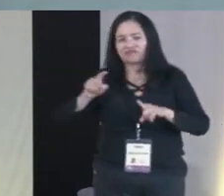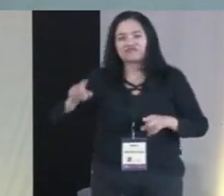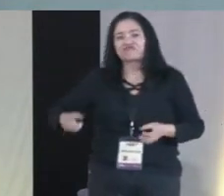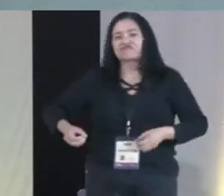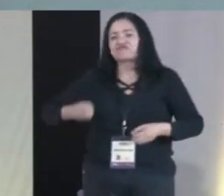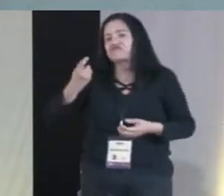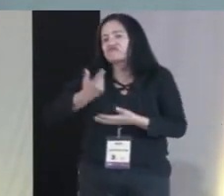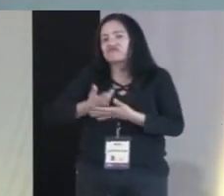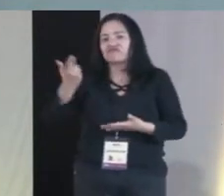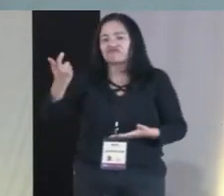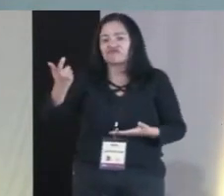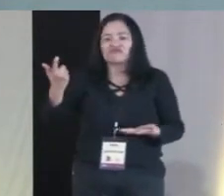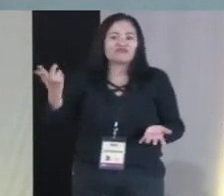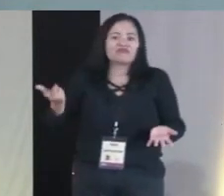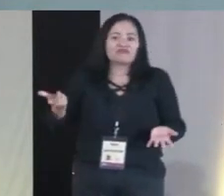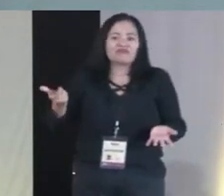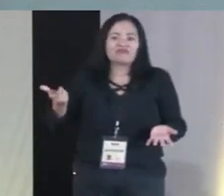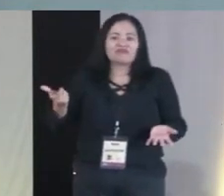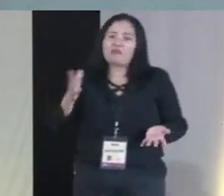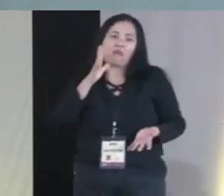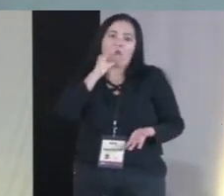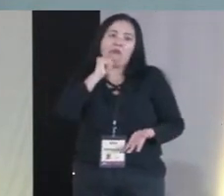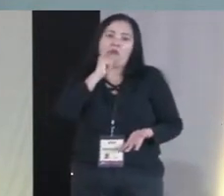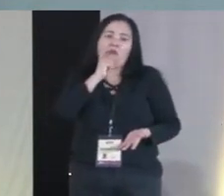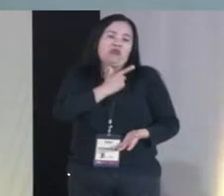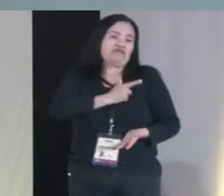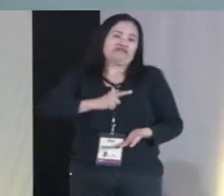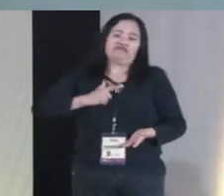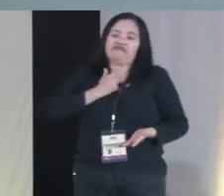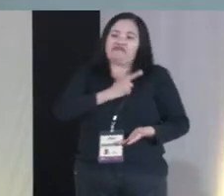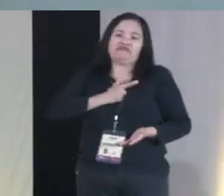eran fortunas que él no podía gozar.